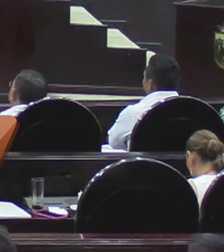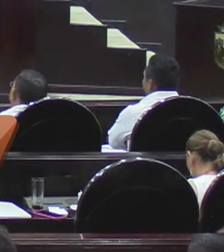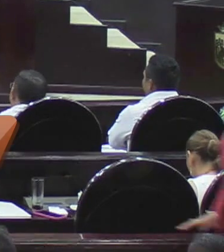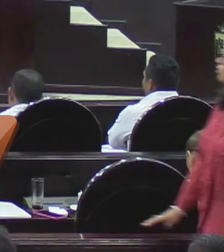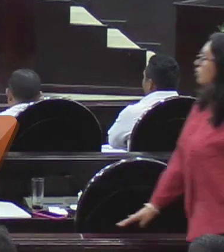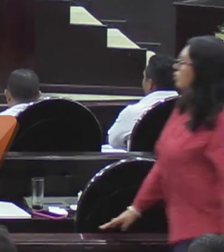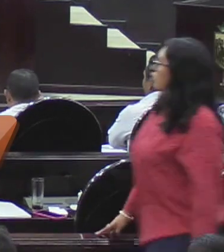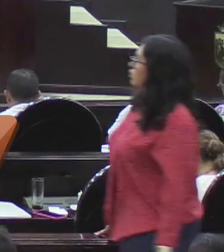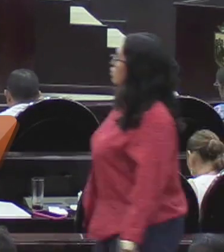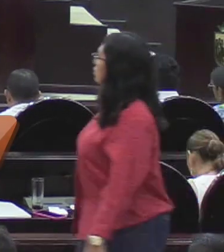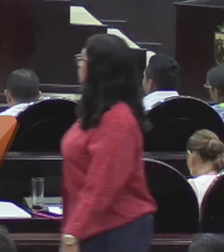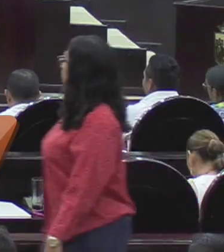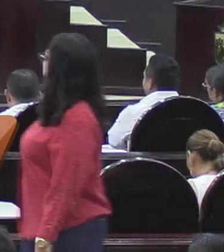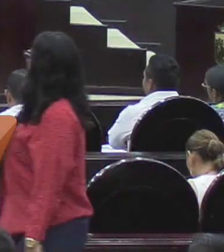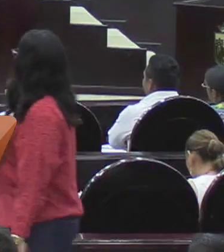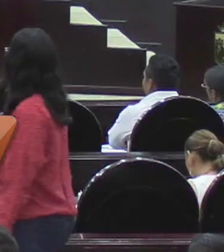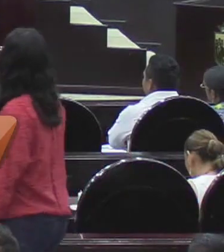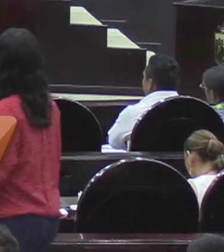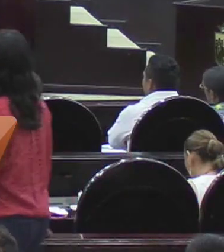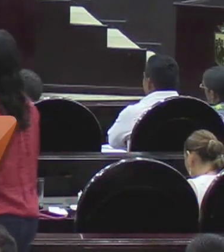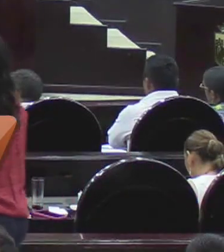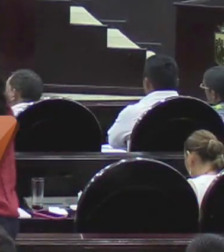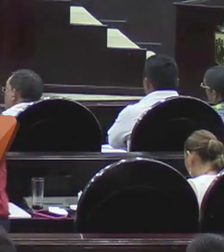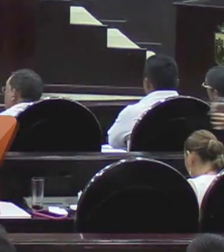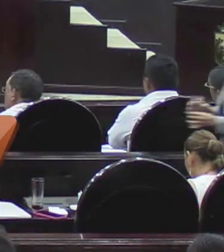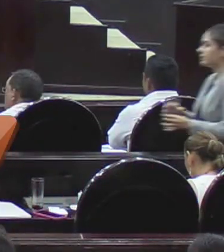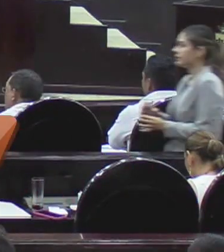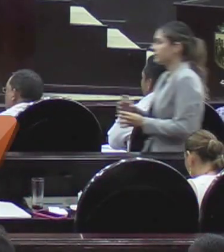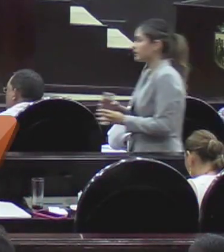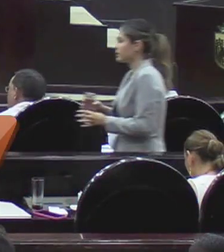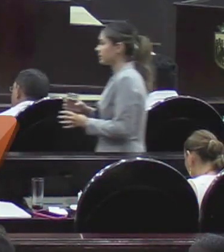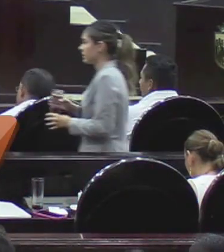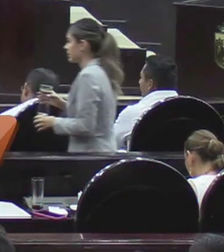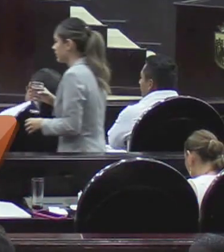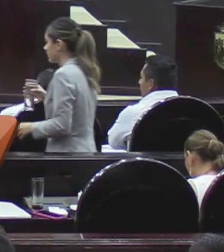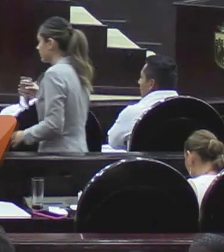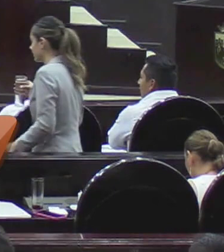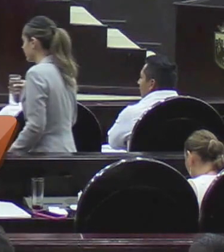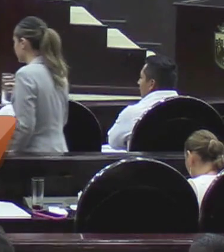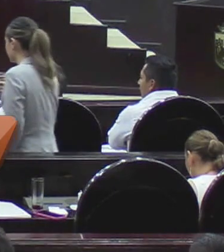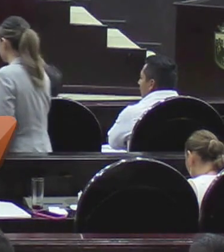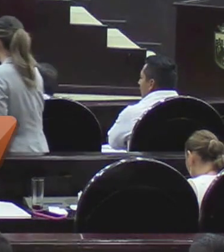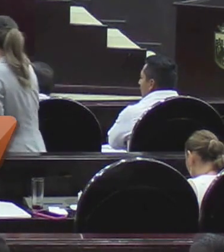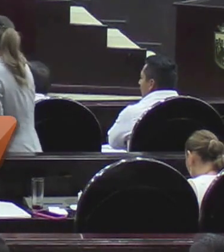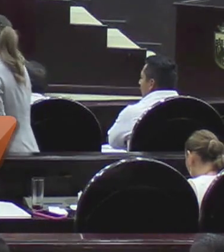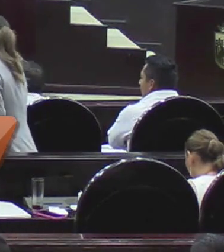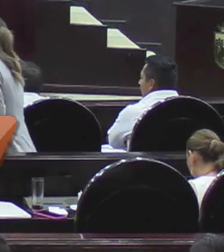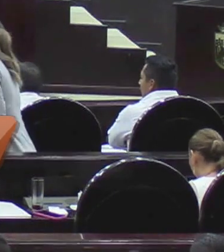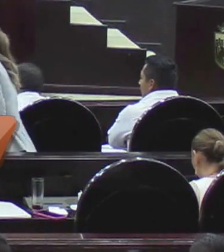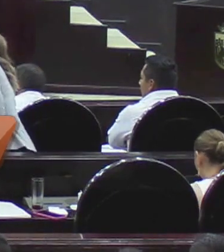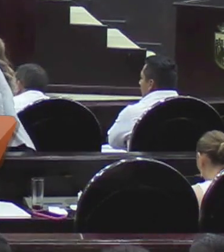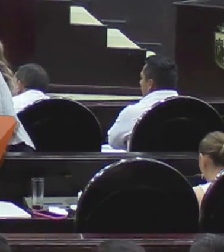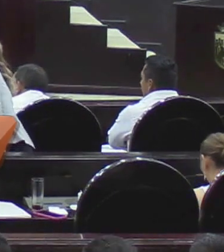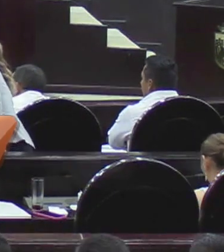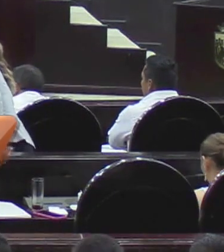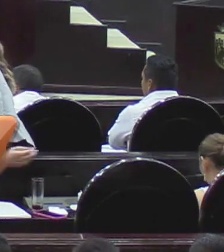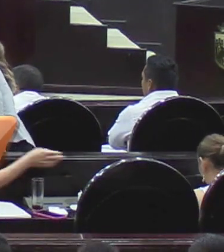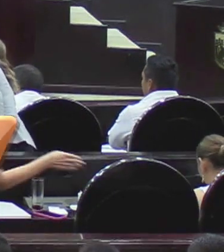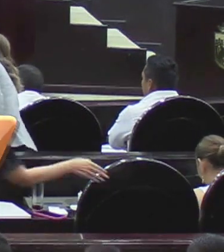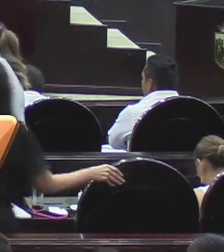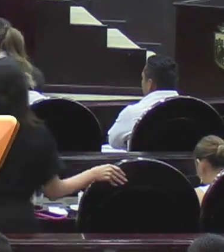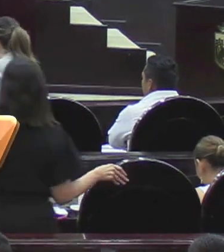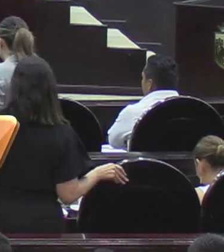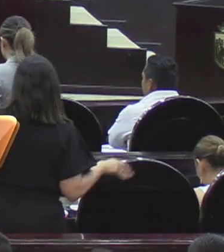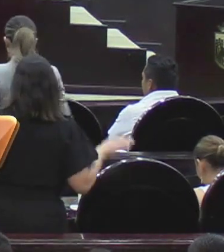se han inscrito para asuntos generales los siguientes legisladores diputado Isidro Ovando